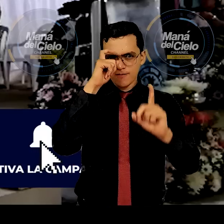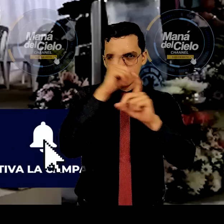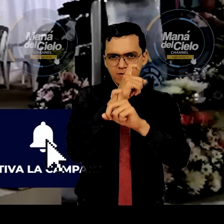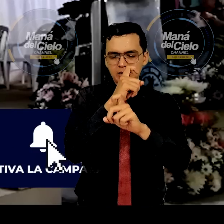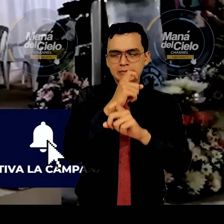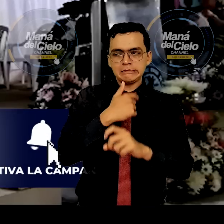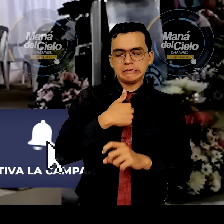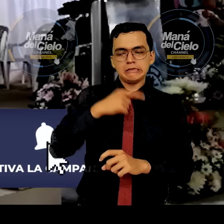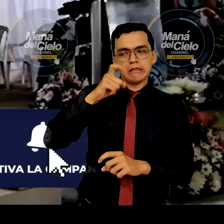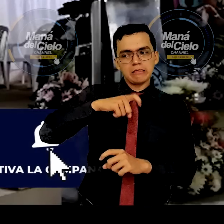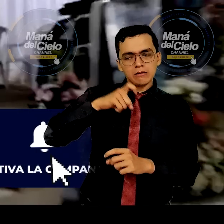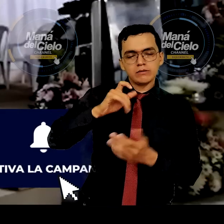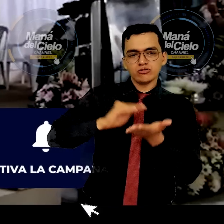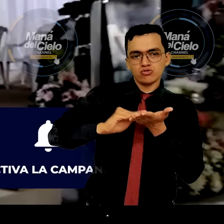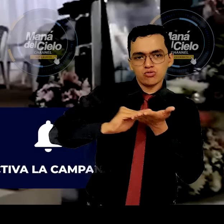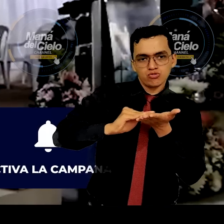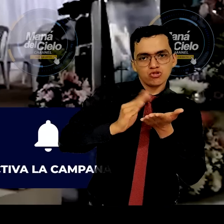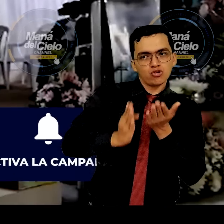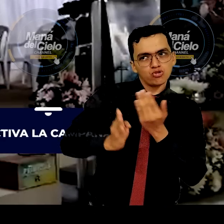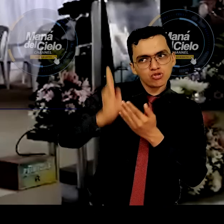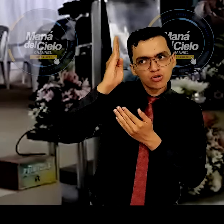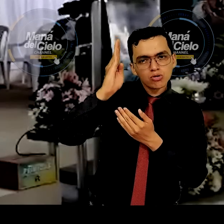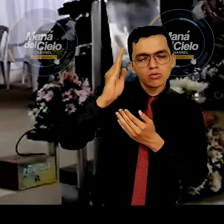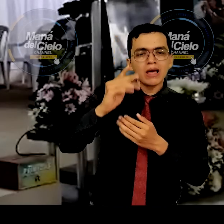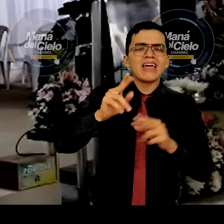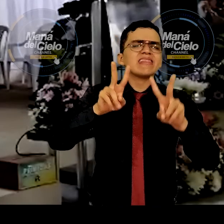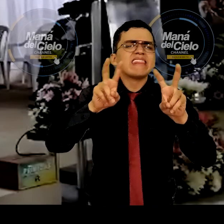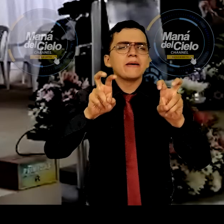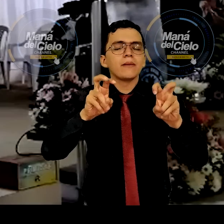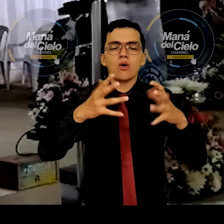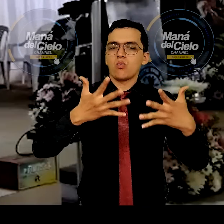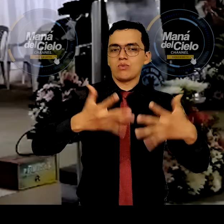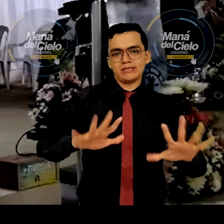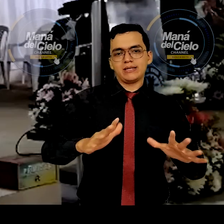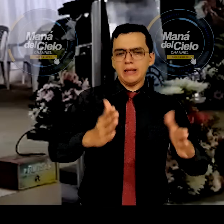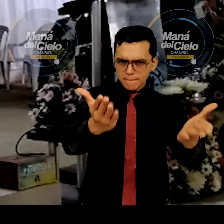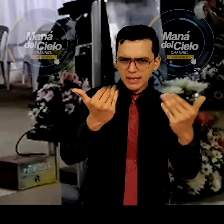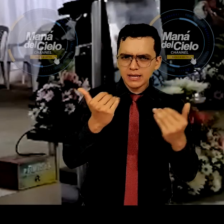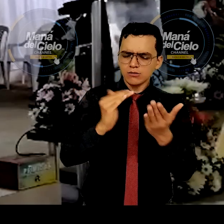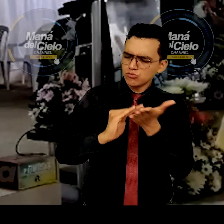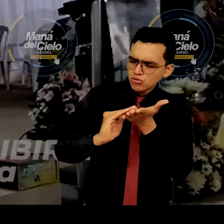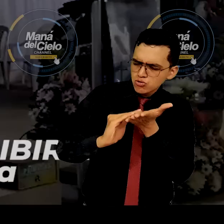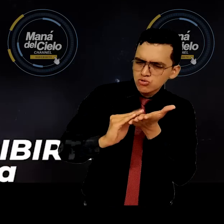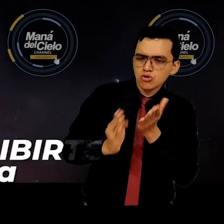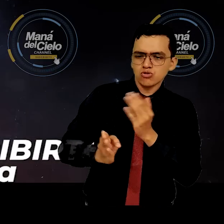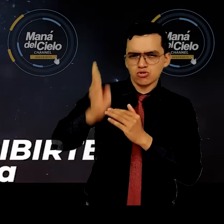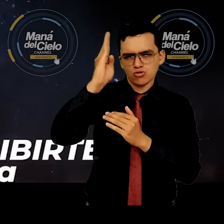yo le voy a pedir que venga aquí adelante y que vamos a orar por usted. Vamos a ayudarlo con oración.